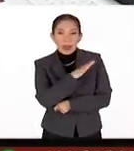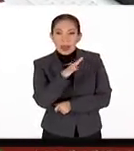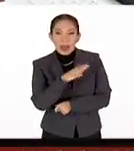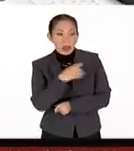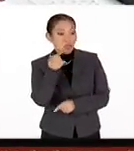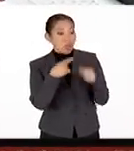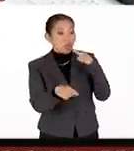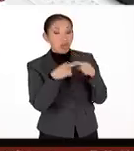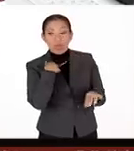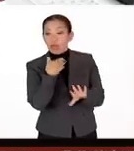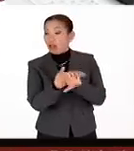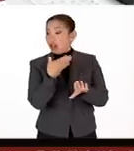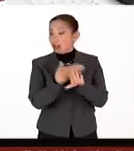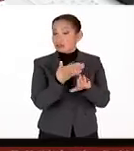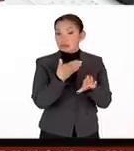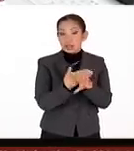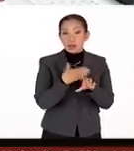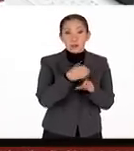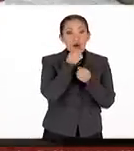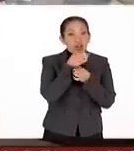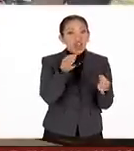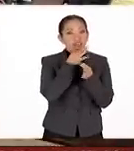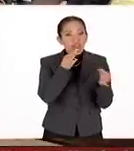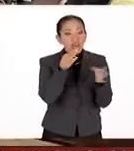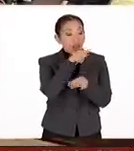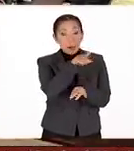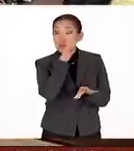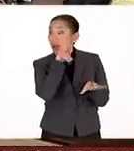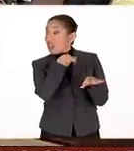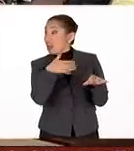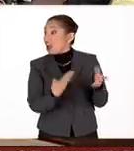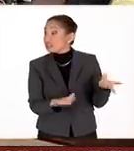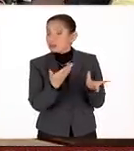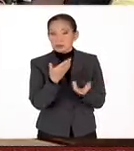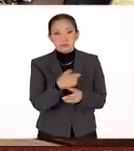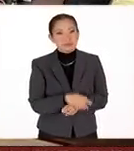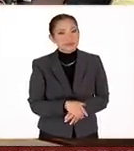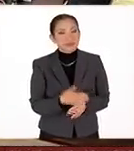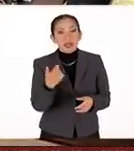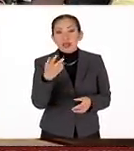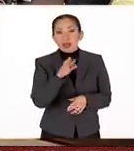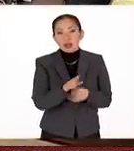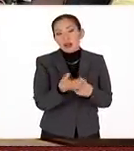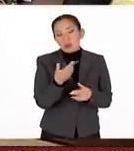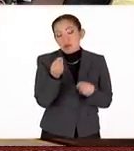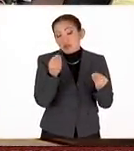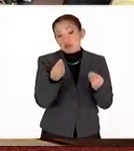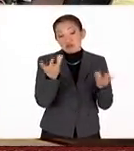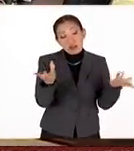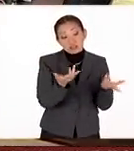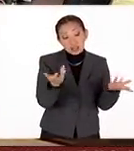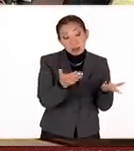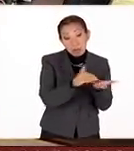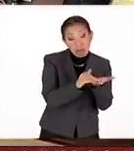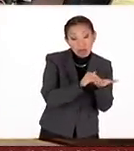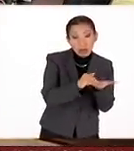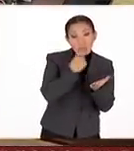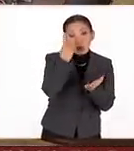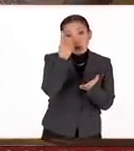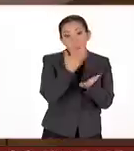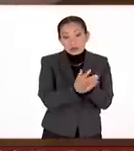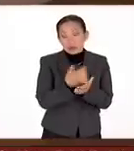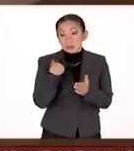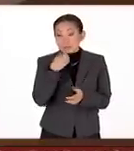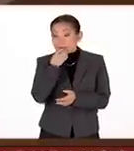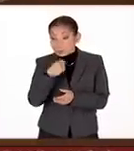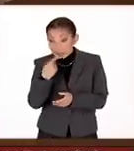tipo de mecanismos como conocidos Como campañas sucias entonces eh preventivamente No hay mucho que hacer por desgracia más que apelar a